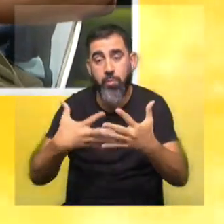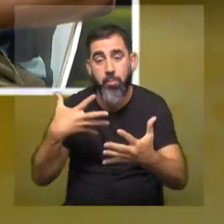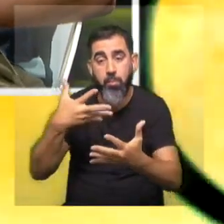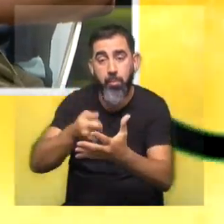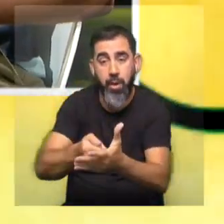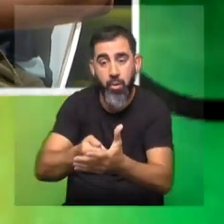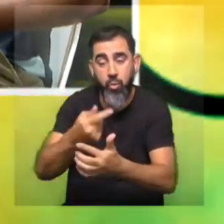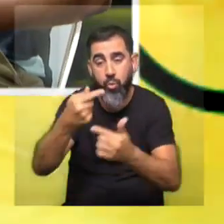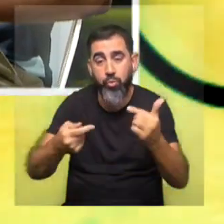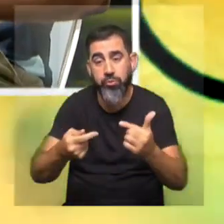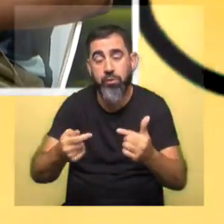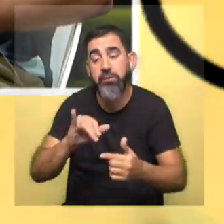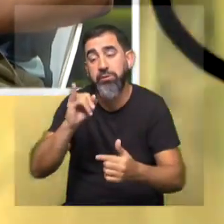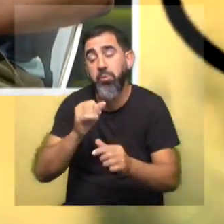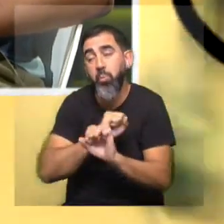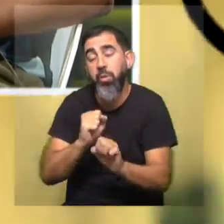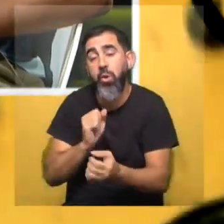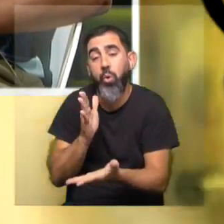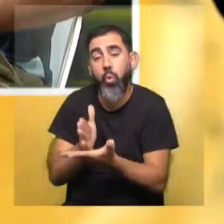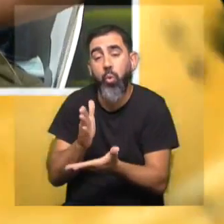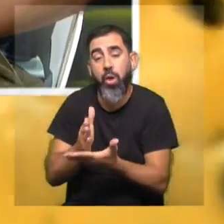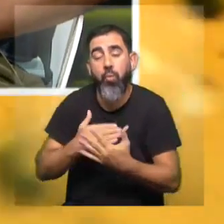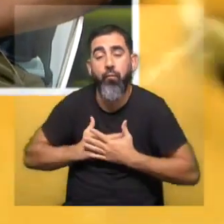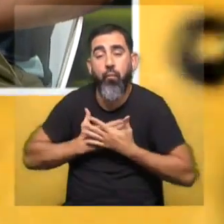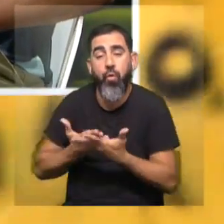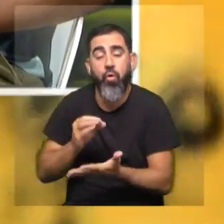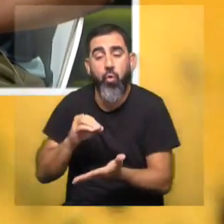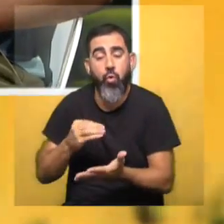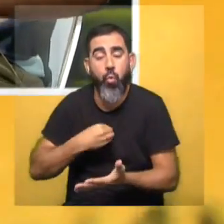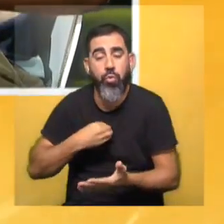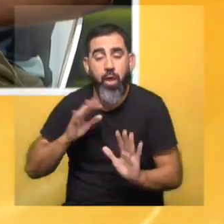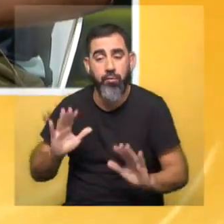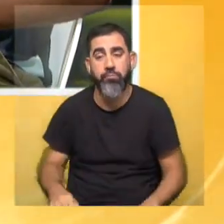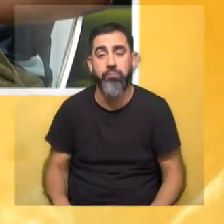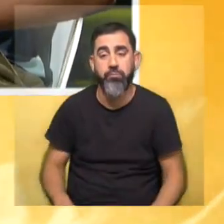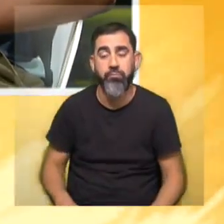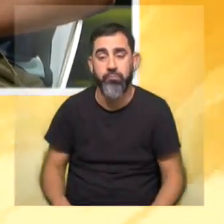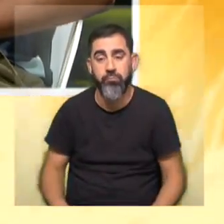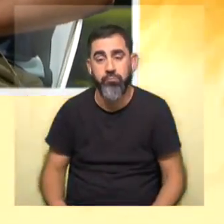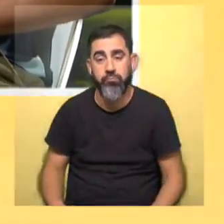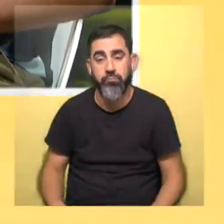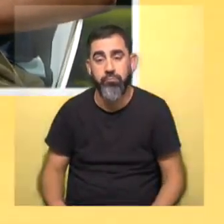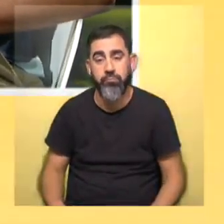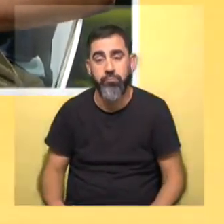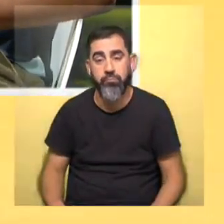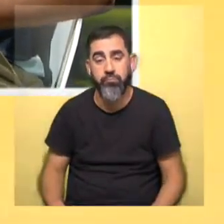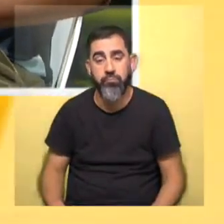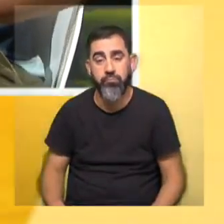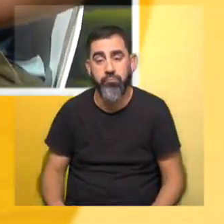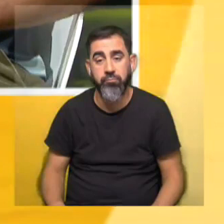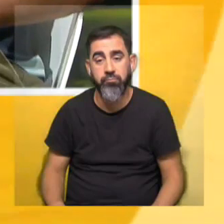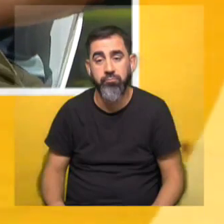cosas así, para el que quiera... Pero donación voluntaria. Ayudarnos, sí, con el monto que sea, es libre. Sí,